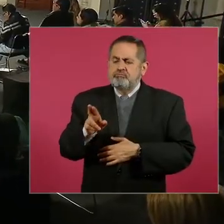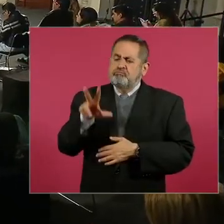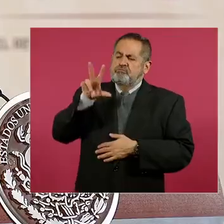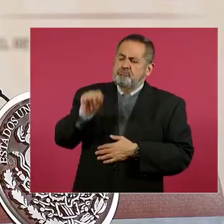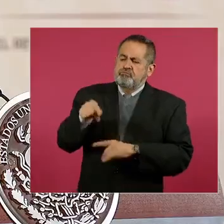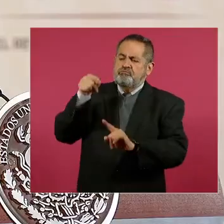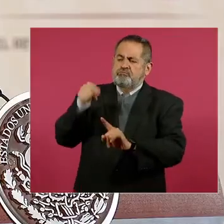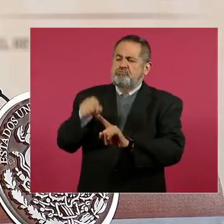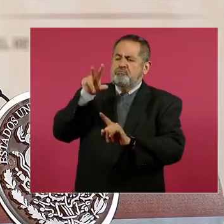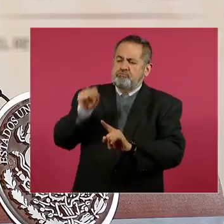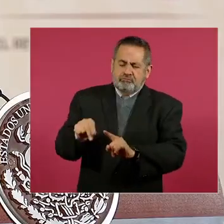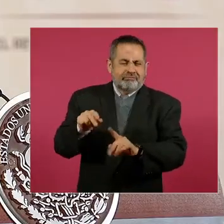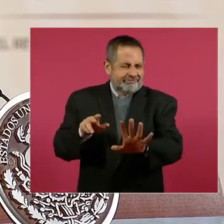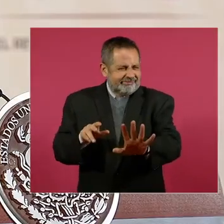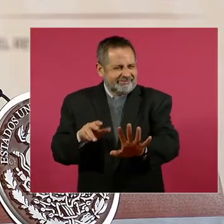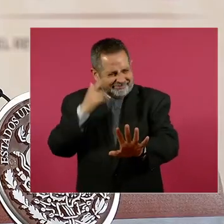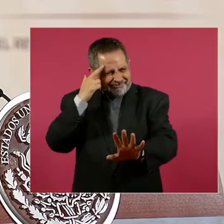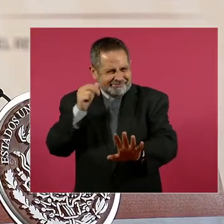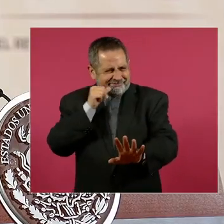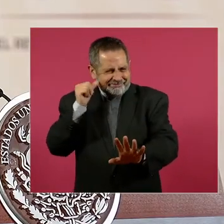porque en realidad